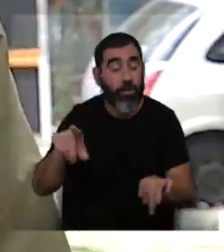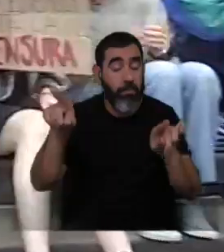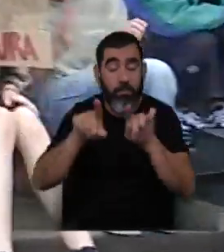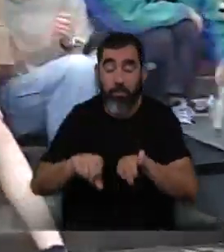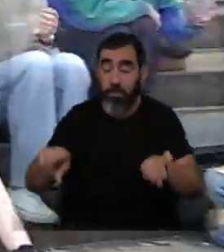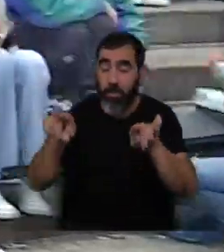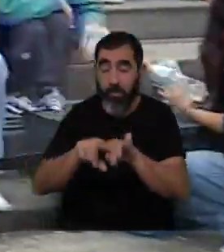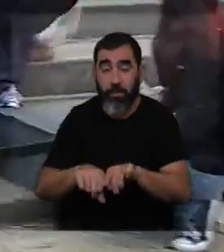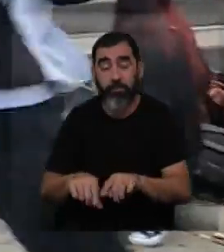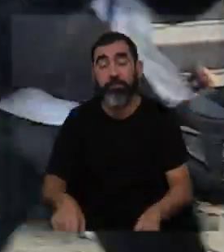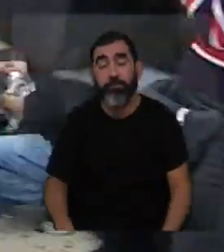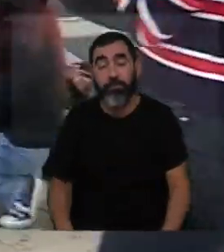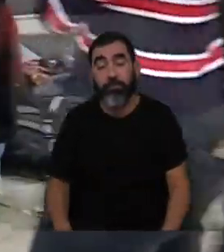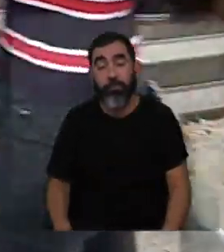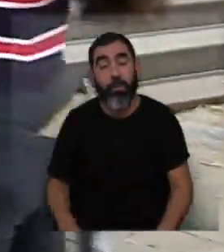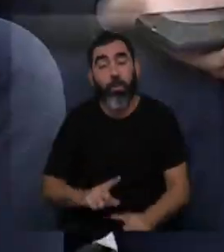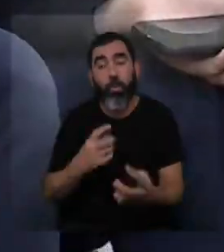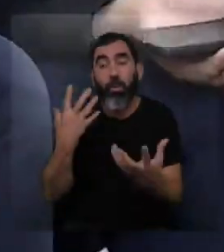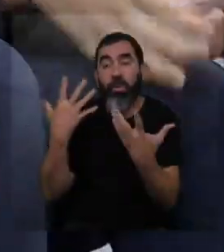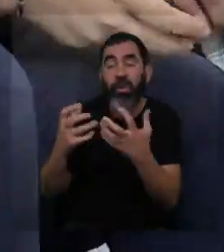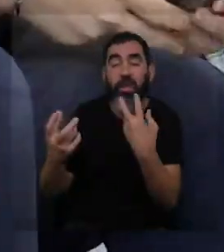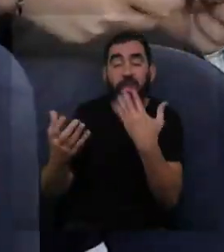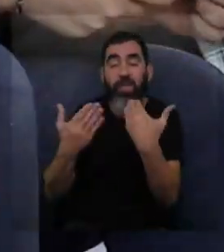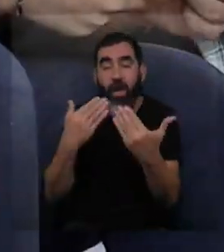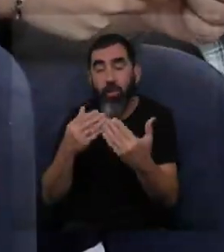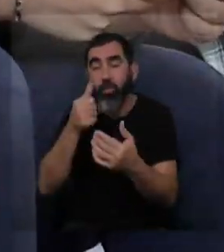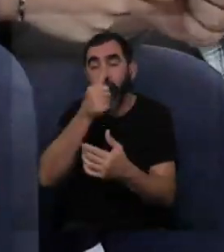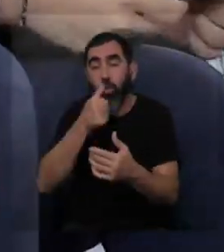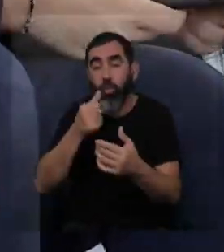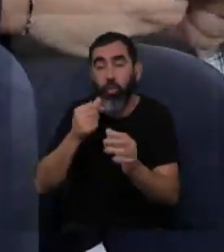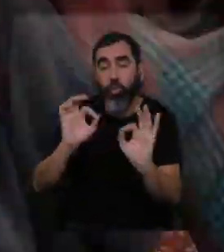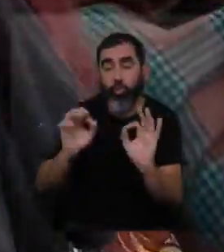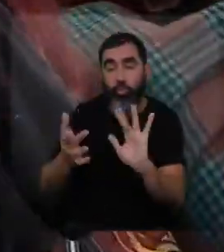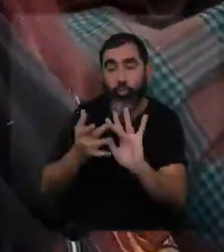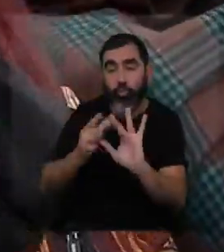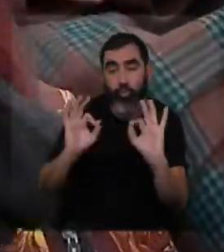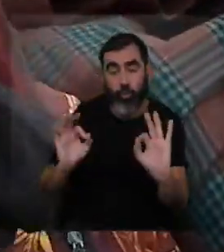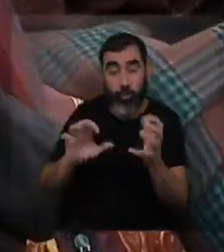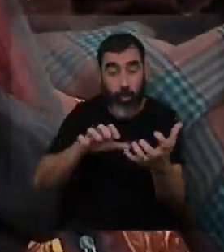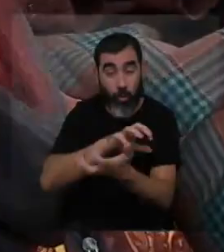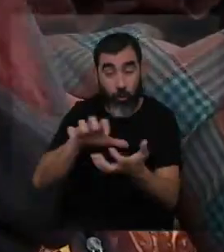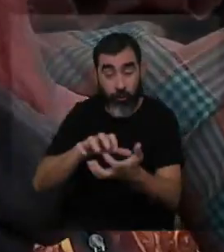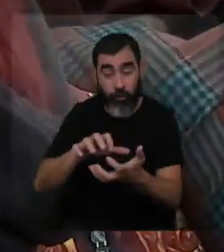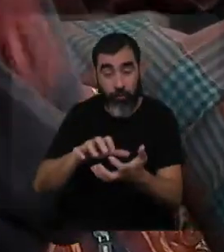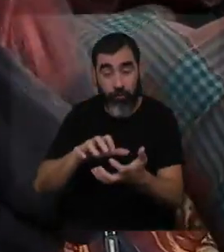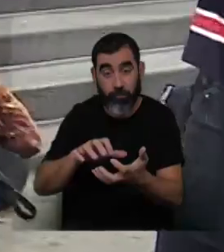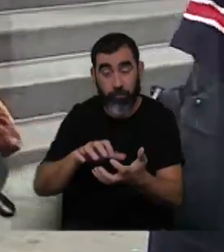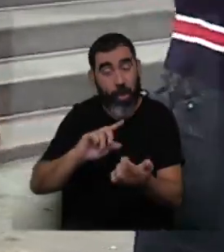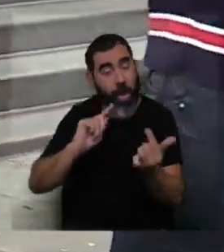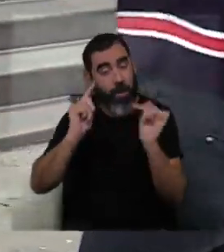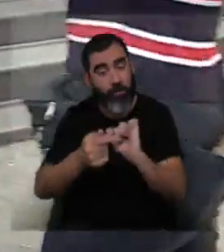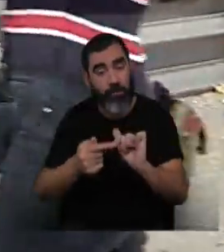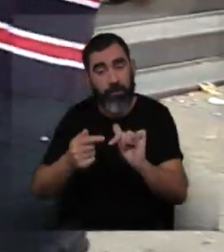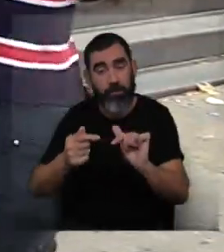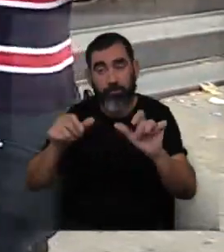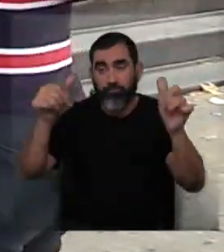mismas, siguen, en vez de buscar el diálogo y una solución pedagógica a este conflicto que instalaron ellos, nos mandan a